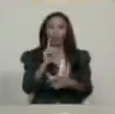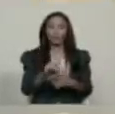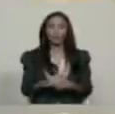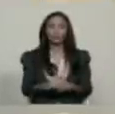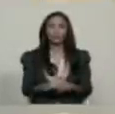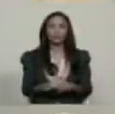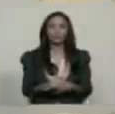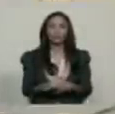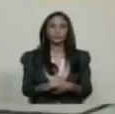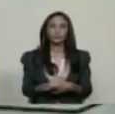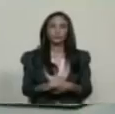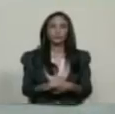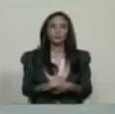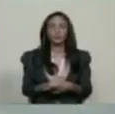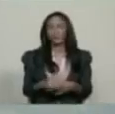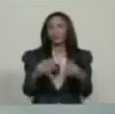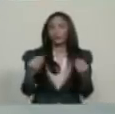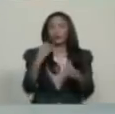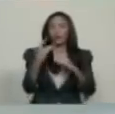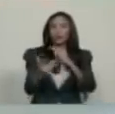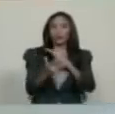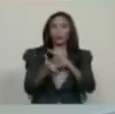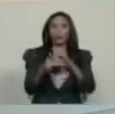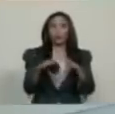Este oro azul sirve para la alta tecnología.